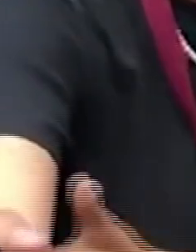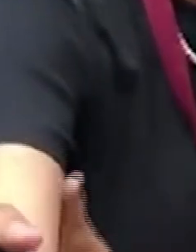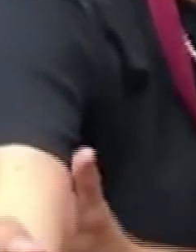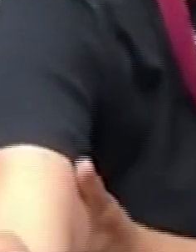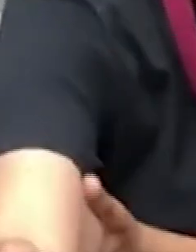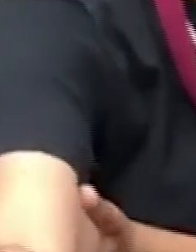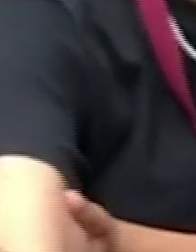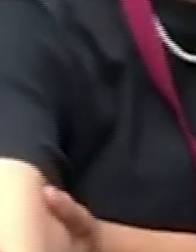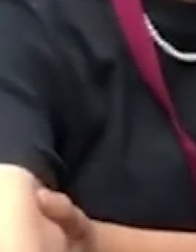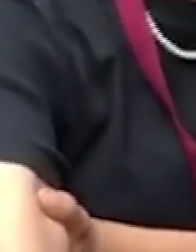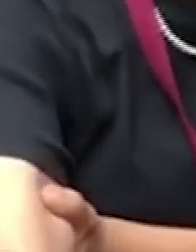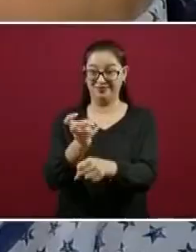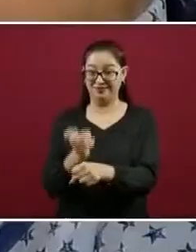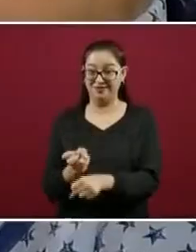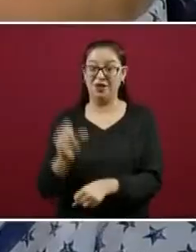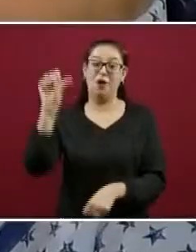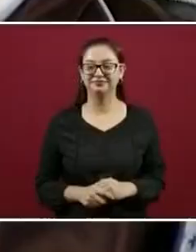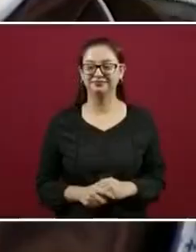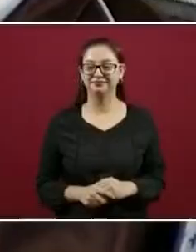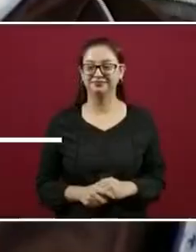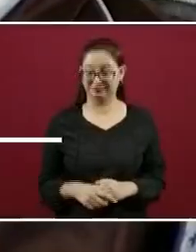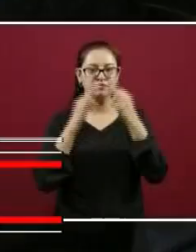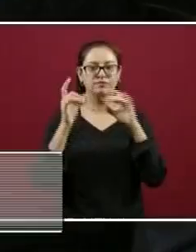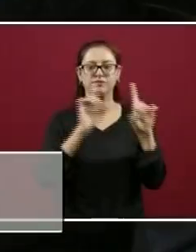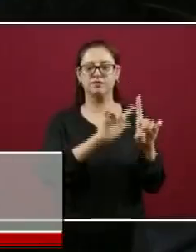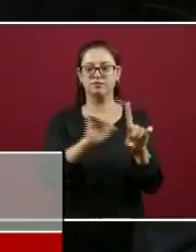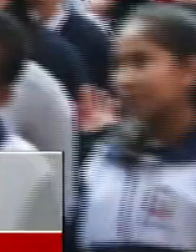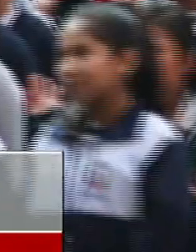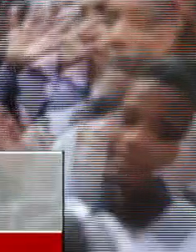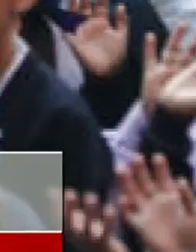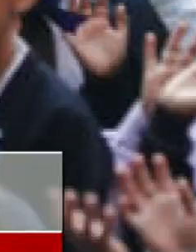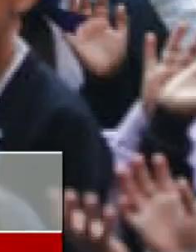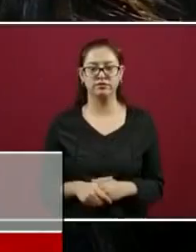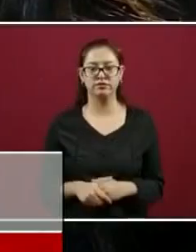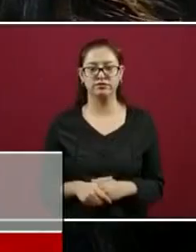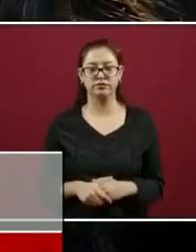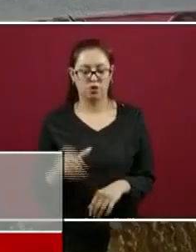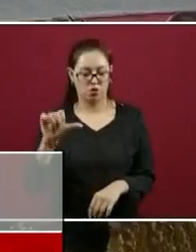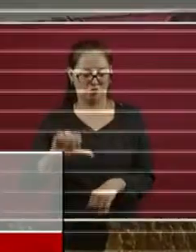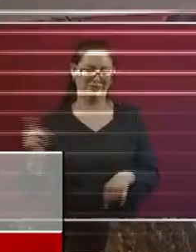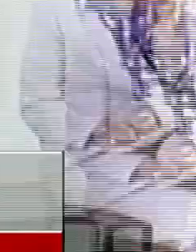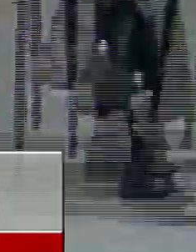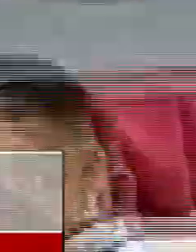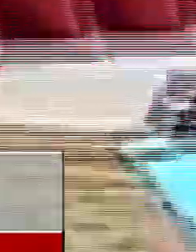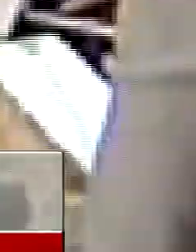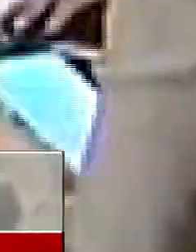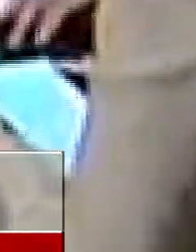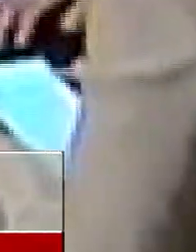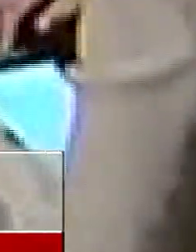Y a veces a mí me da miedo. Milenio Noticias.